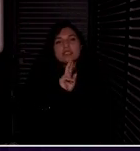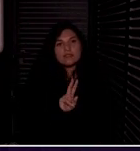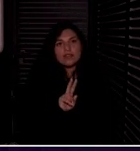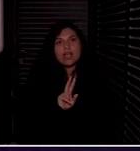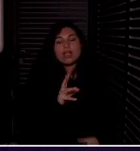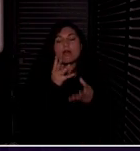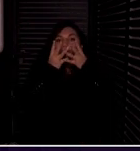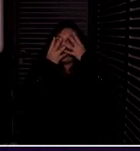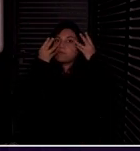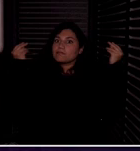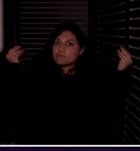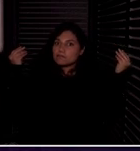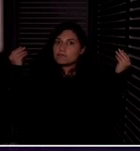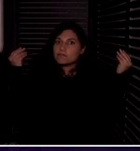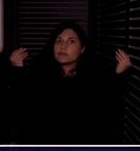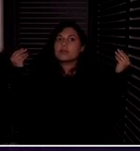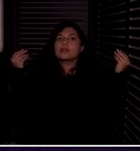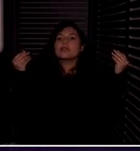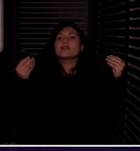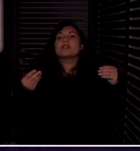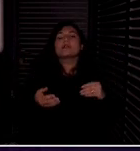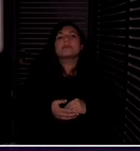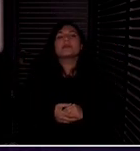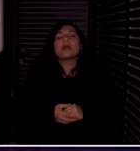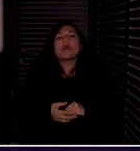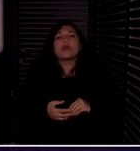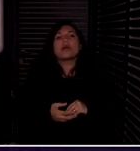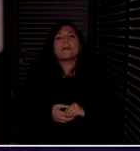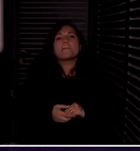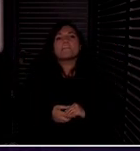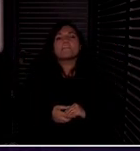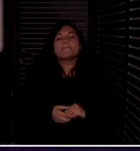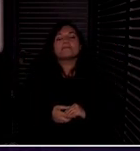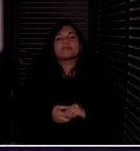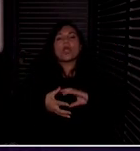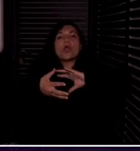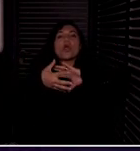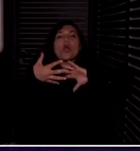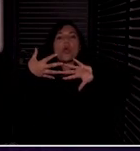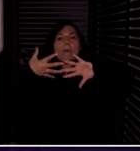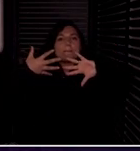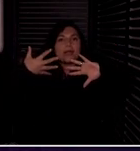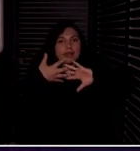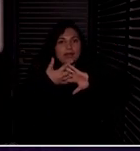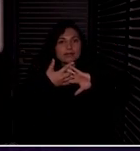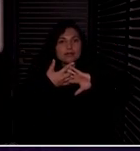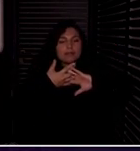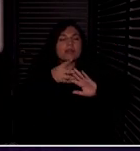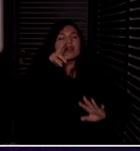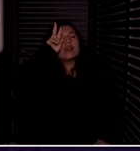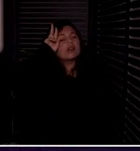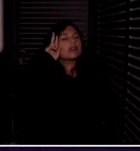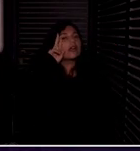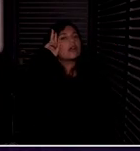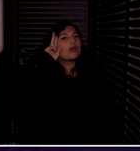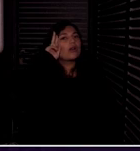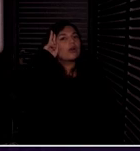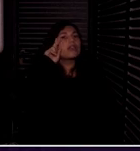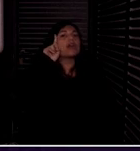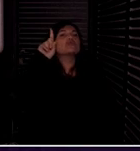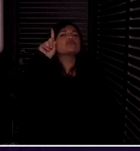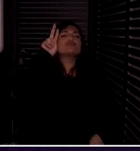desaparece, esa convergencia tecnológica es la eliminación de un medio por antonomasia. Le voy a recordar aquí unas palabras de un célebre